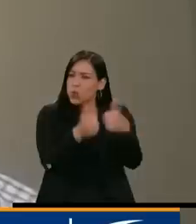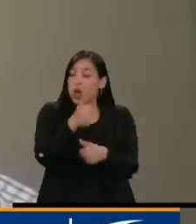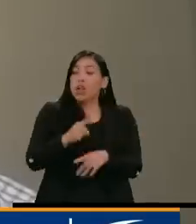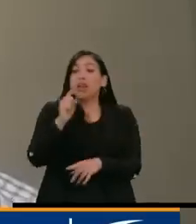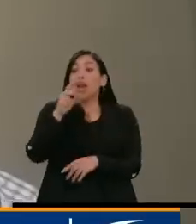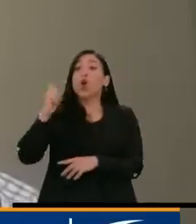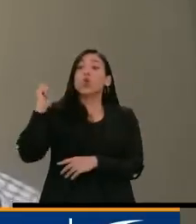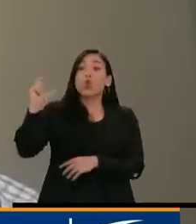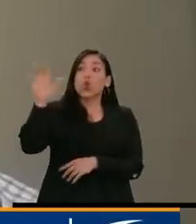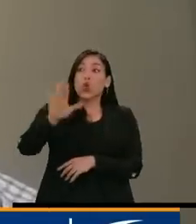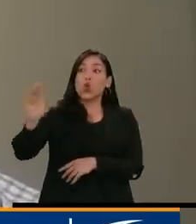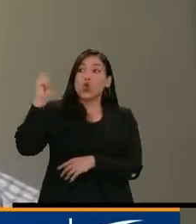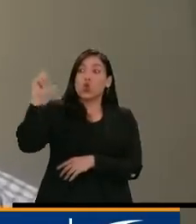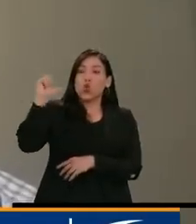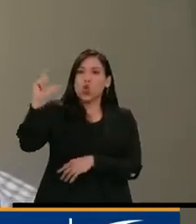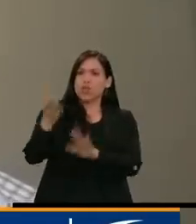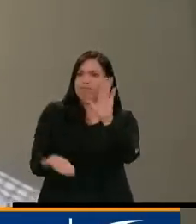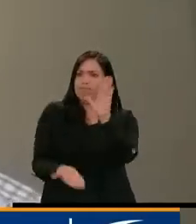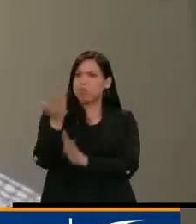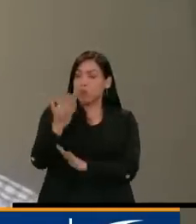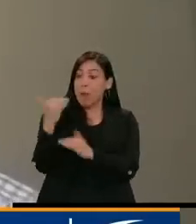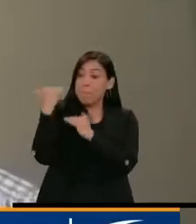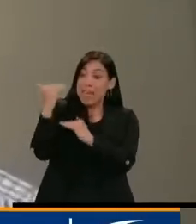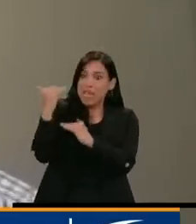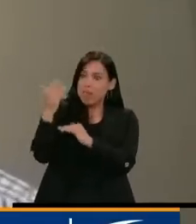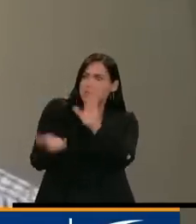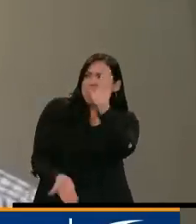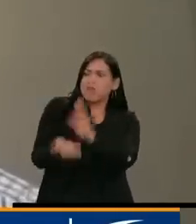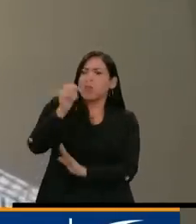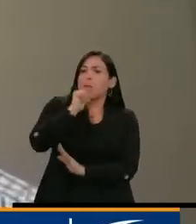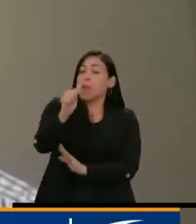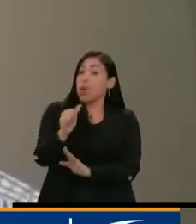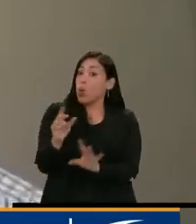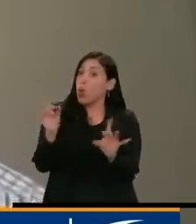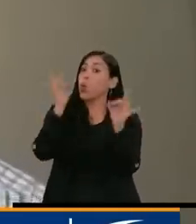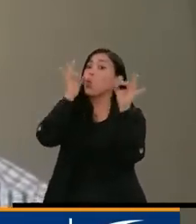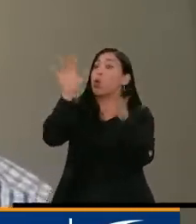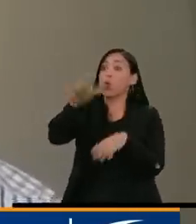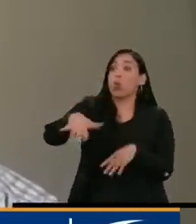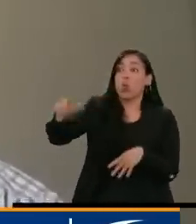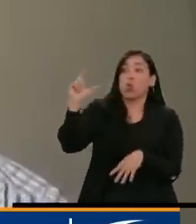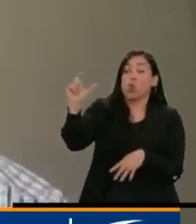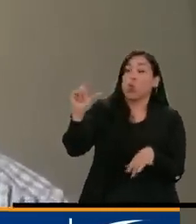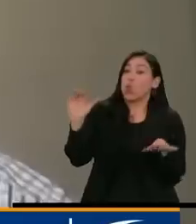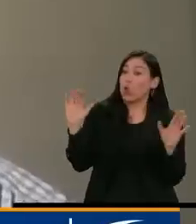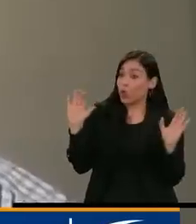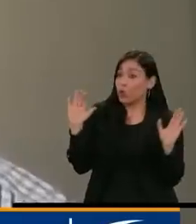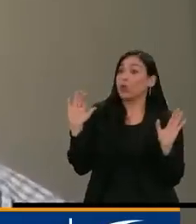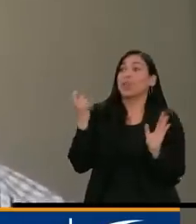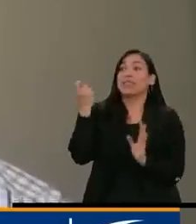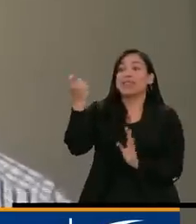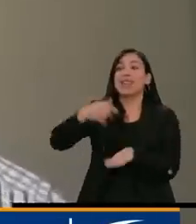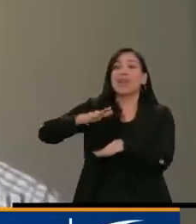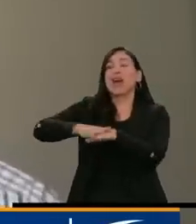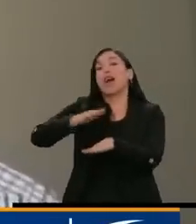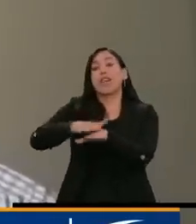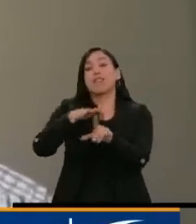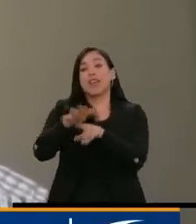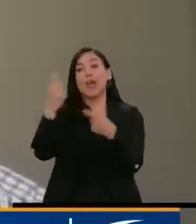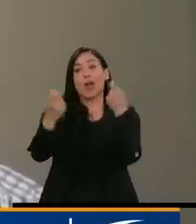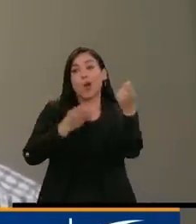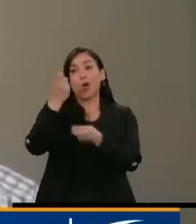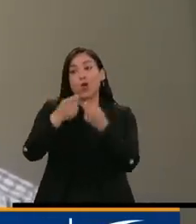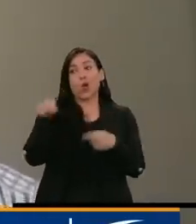inflación en Cúcuta superó el aumento del salario mínimo. Y eso ya es una cosa que de alguna manera sienta una alerta, sobre todo